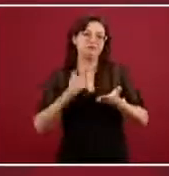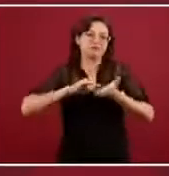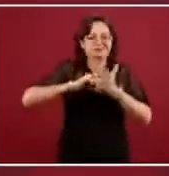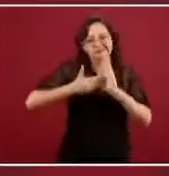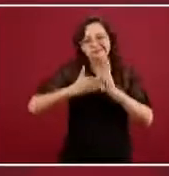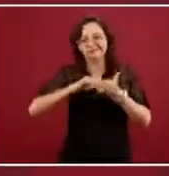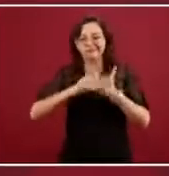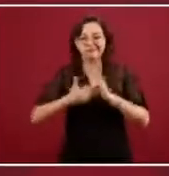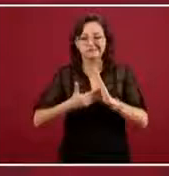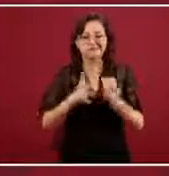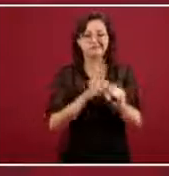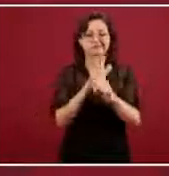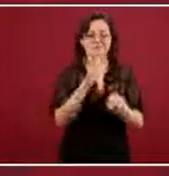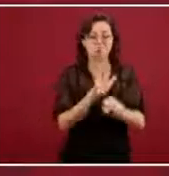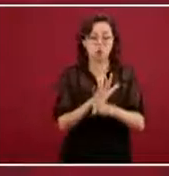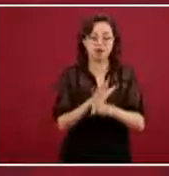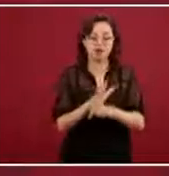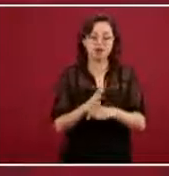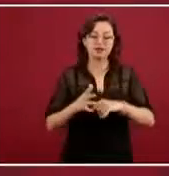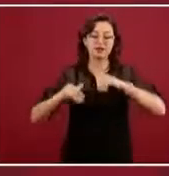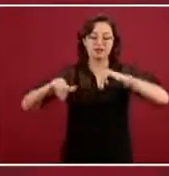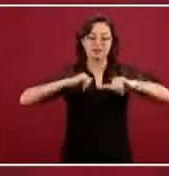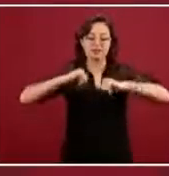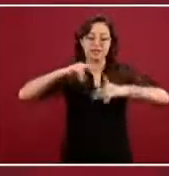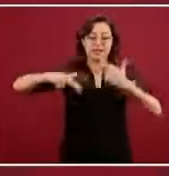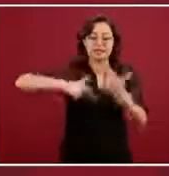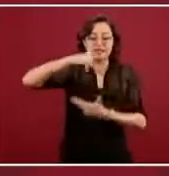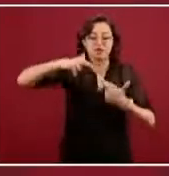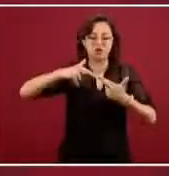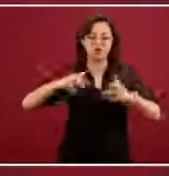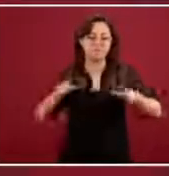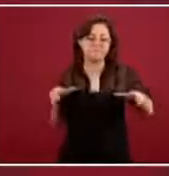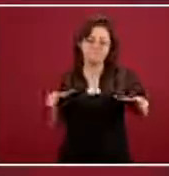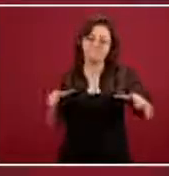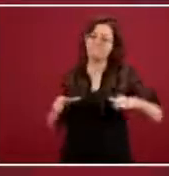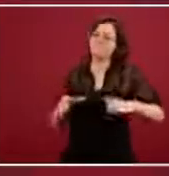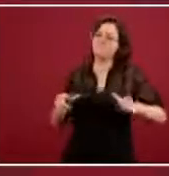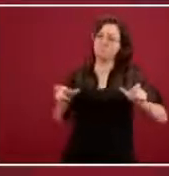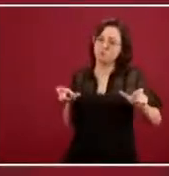estrategia, que es la contención geográfica en relación a la